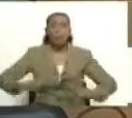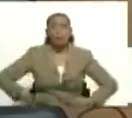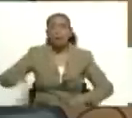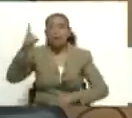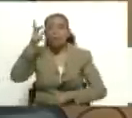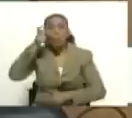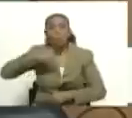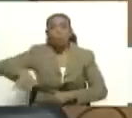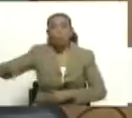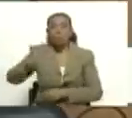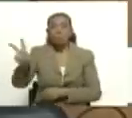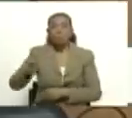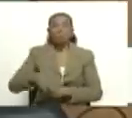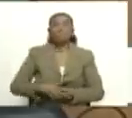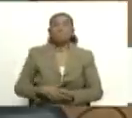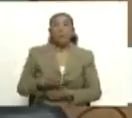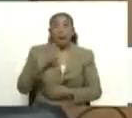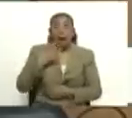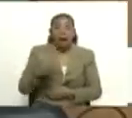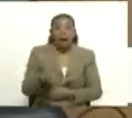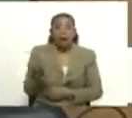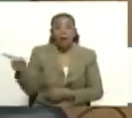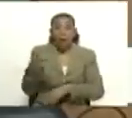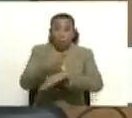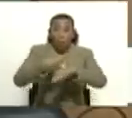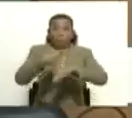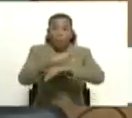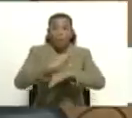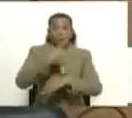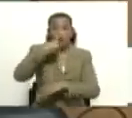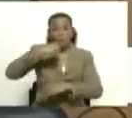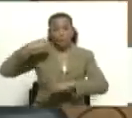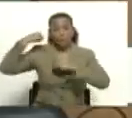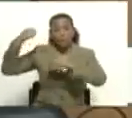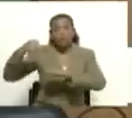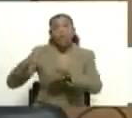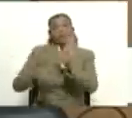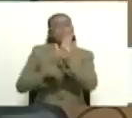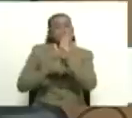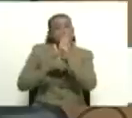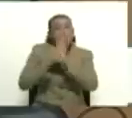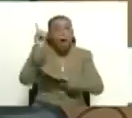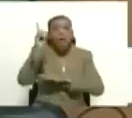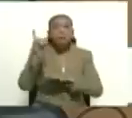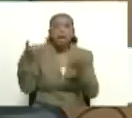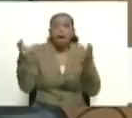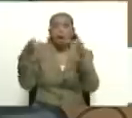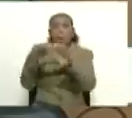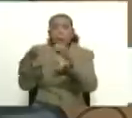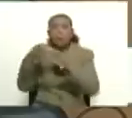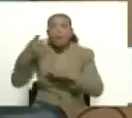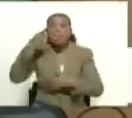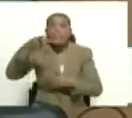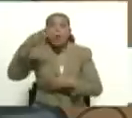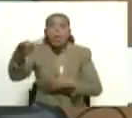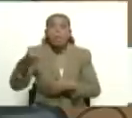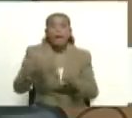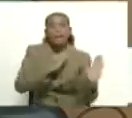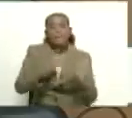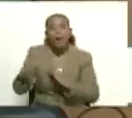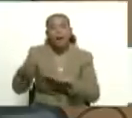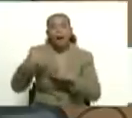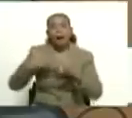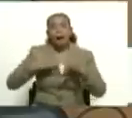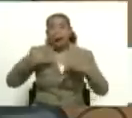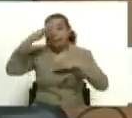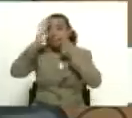pueblo. Considerando que el gobierno bolivariano ha desarrollado un conjunto de políticas, planes y